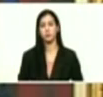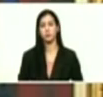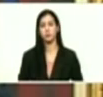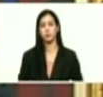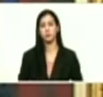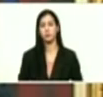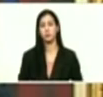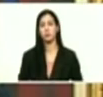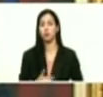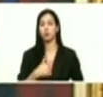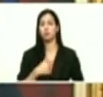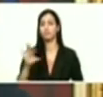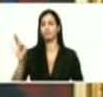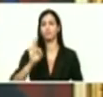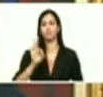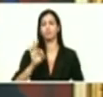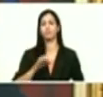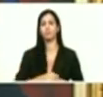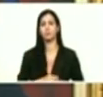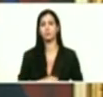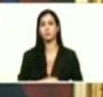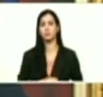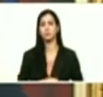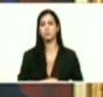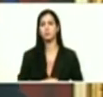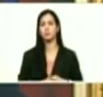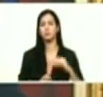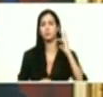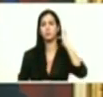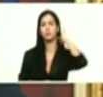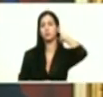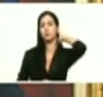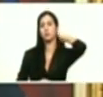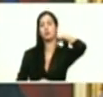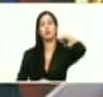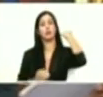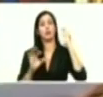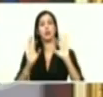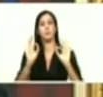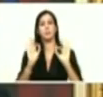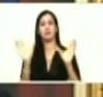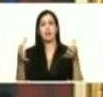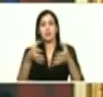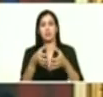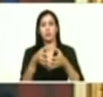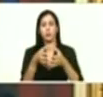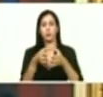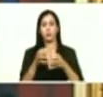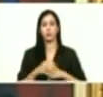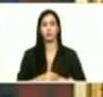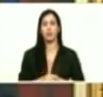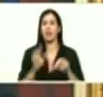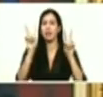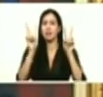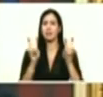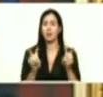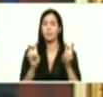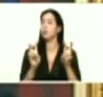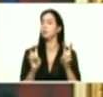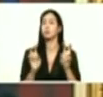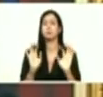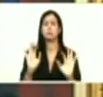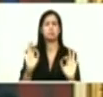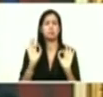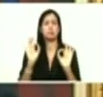bueno yo he designado un equipo especial porque son es un tema muy